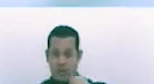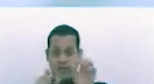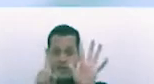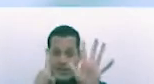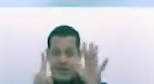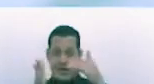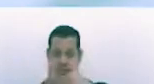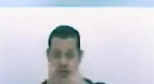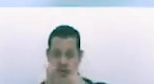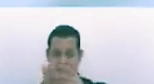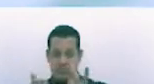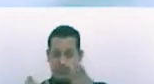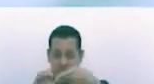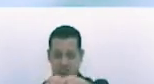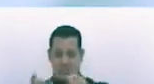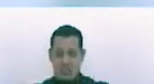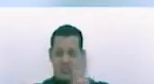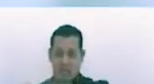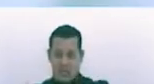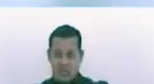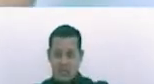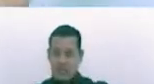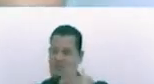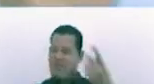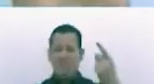mil. Y como era